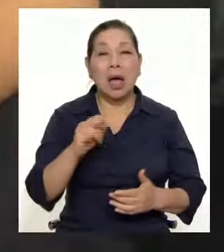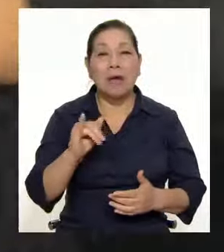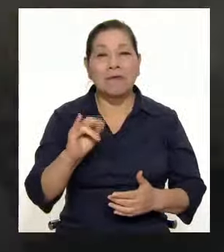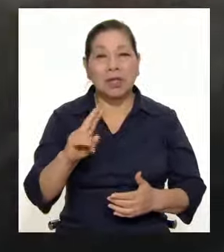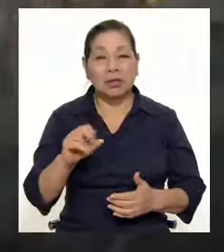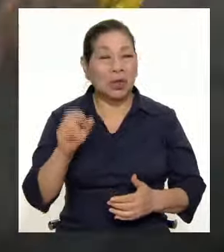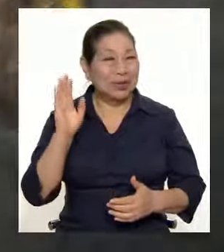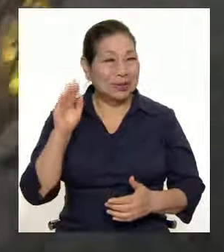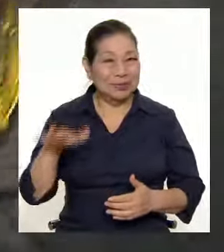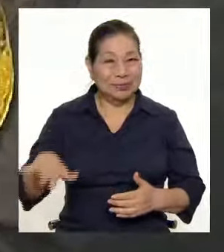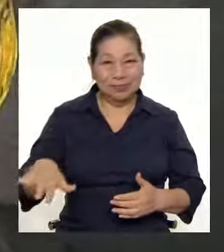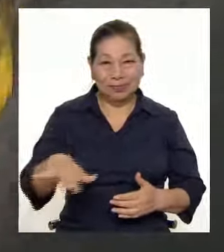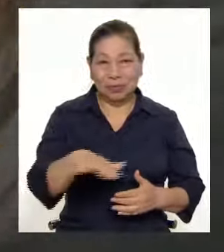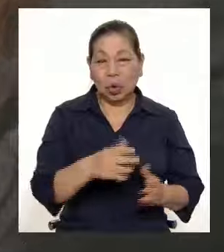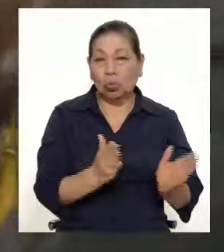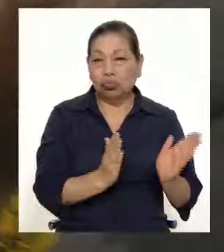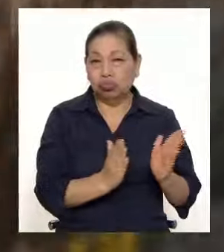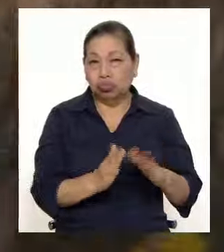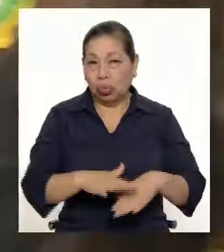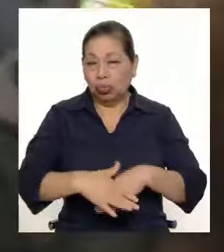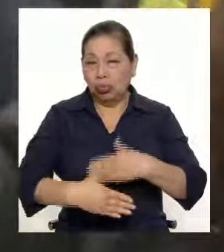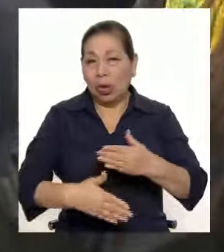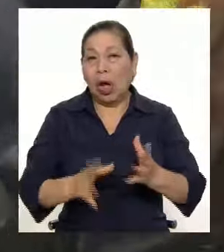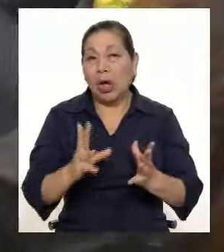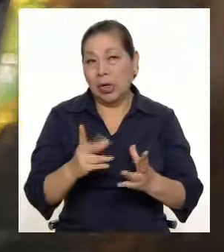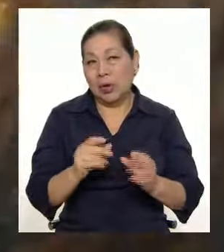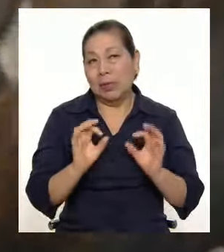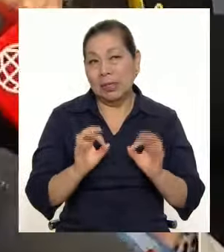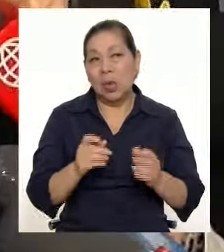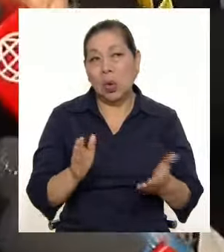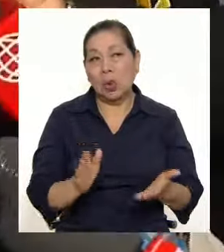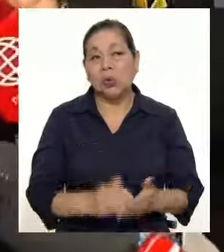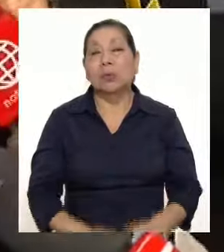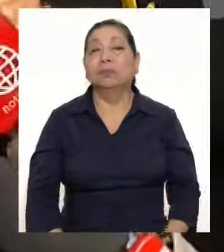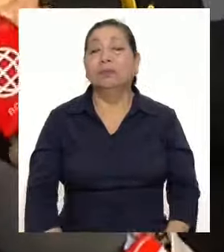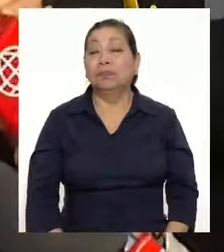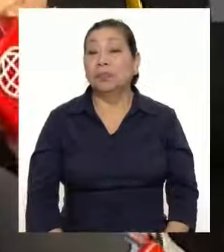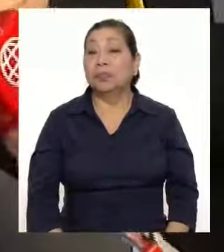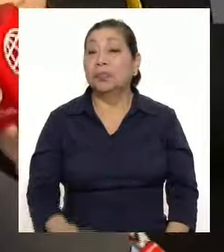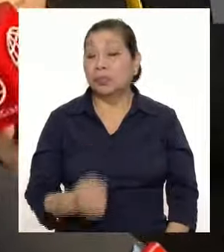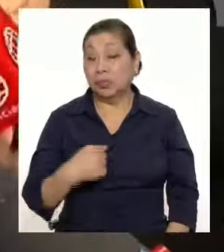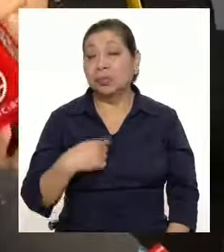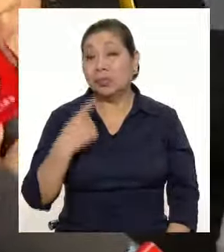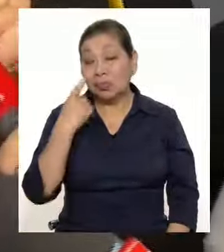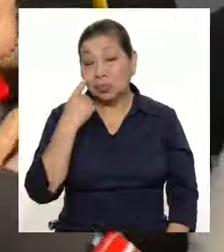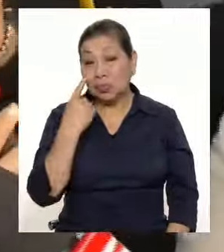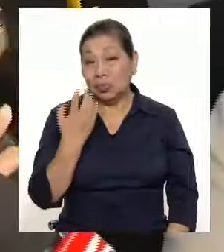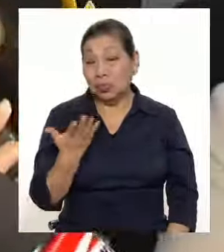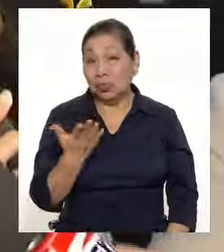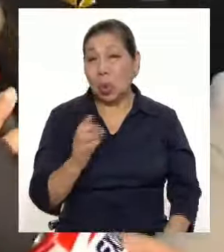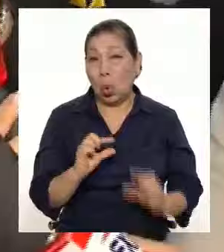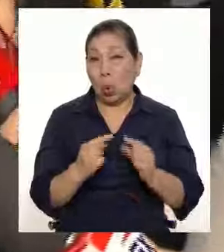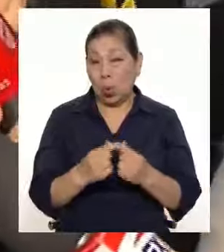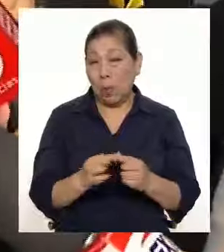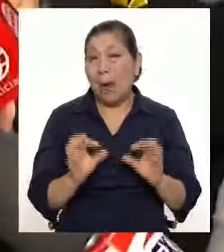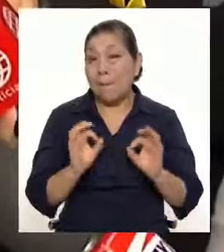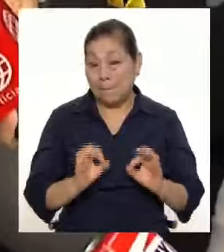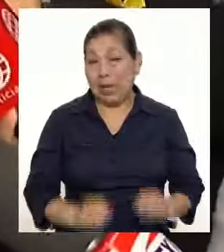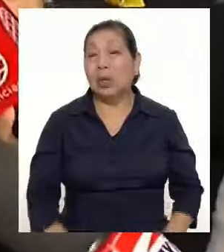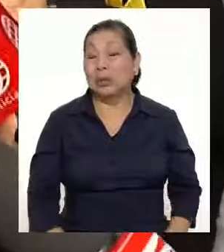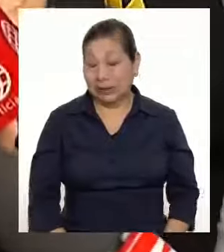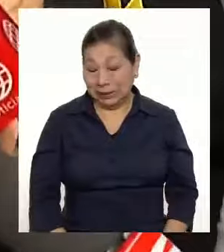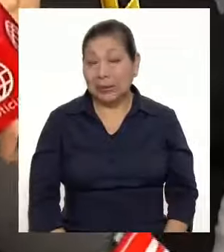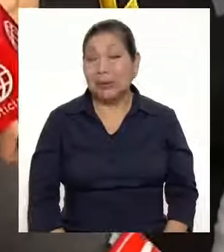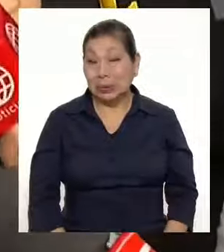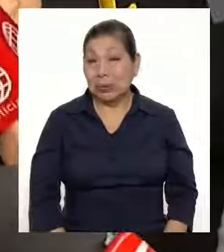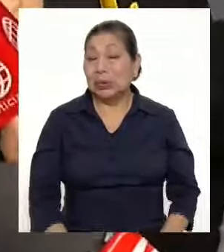de operación, desde donde coordinaba sus próximos atracos. Hemos podido conocer de una banda criminal,